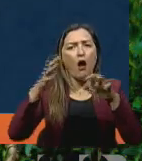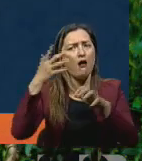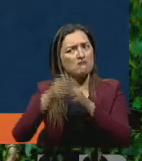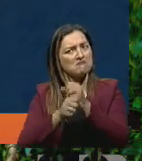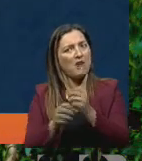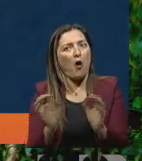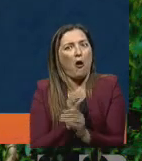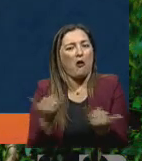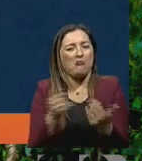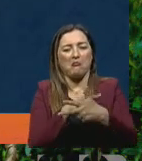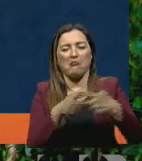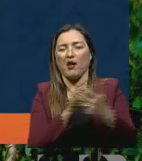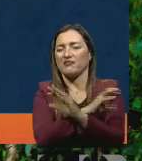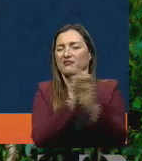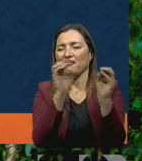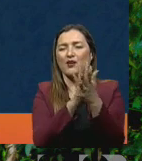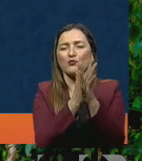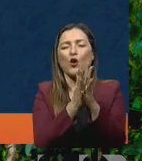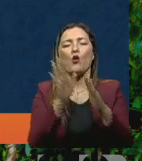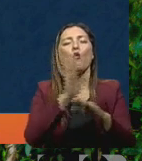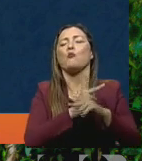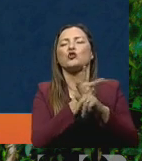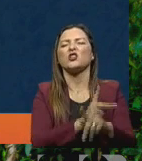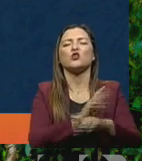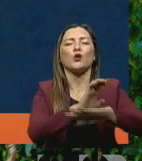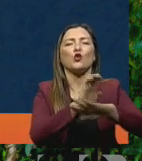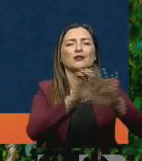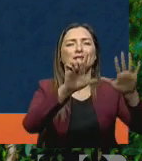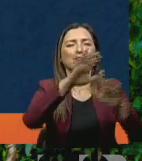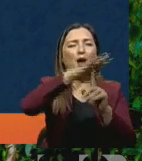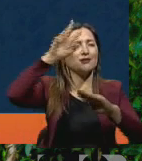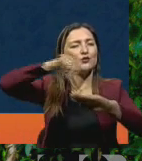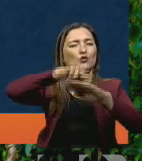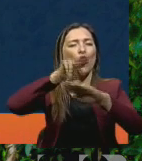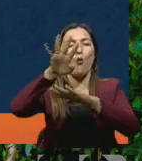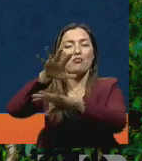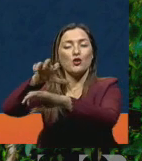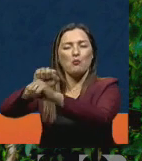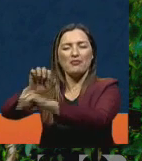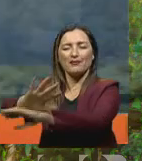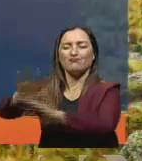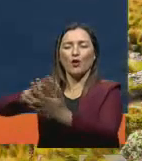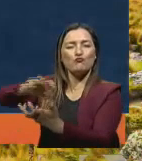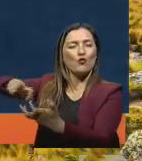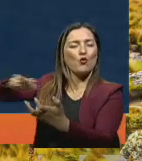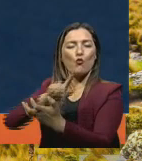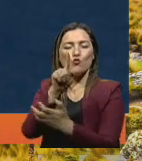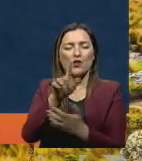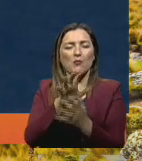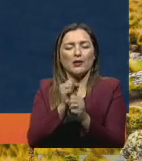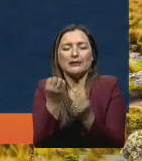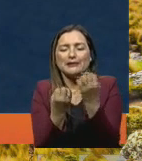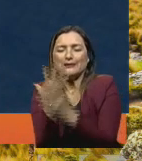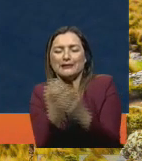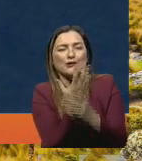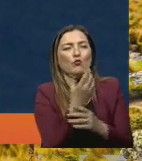protegidas donde constan siete parques nacionales cuatro reservas de ecológicas una reserva geobotánica dos áreas nacionales